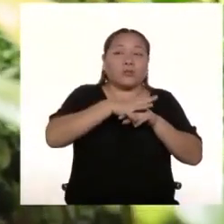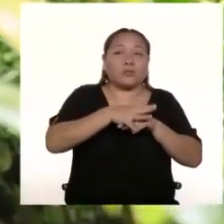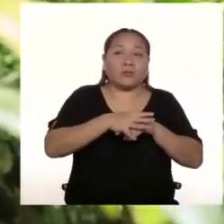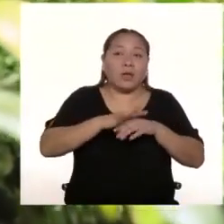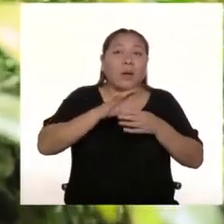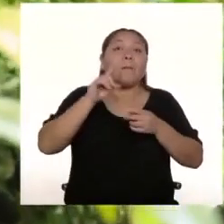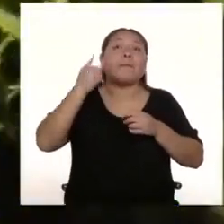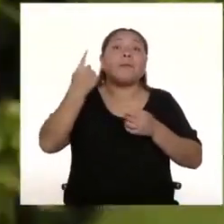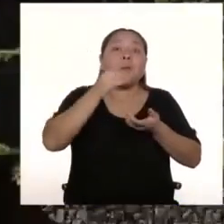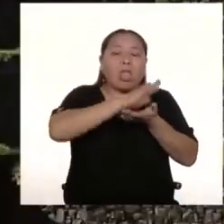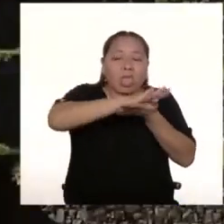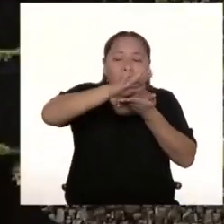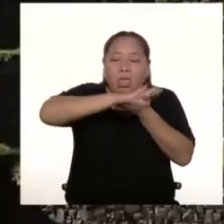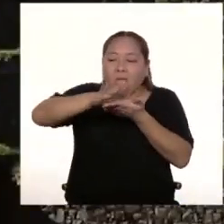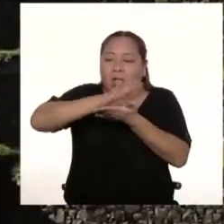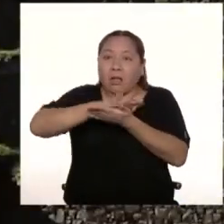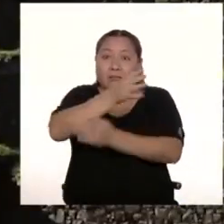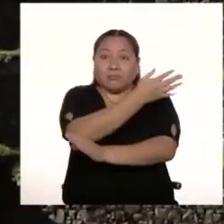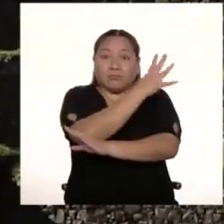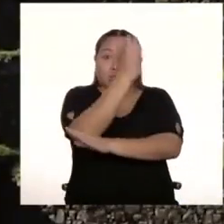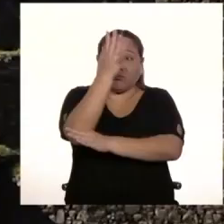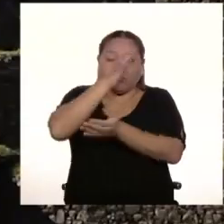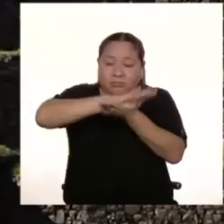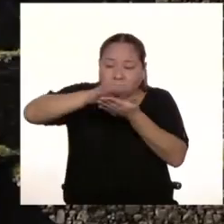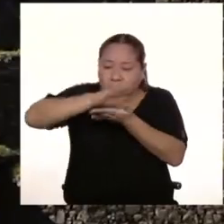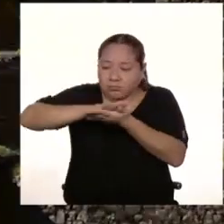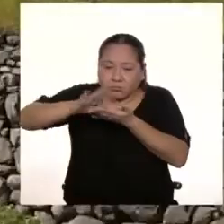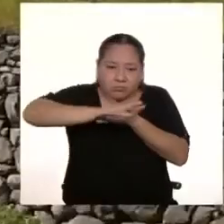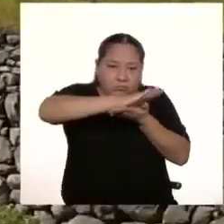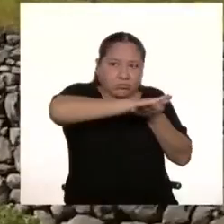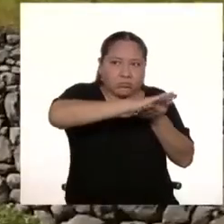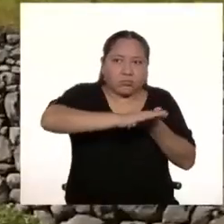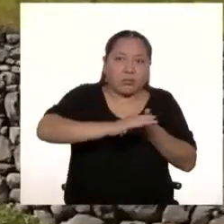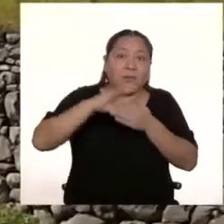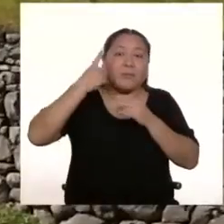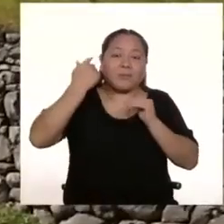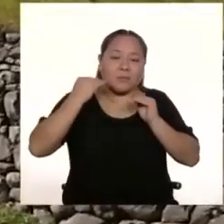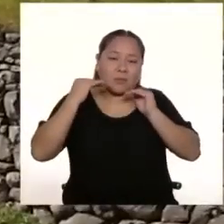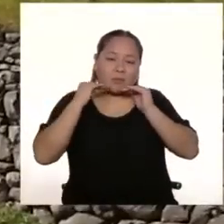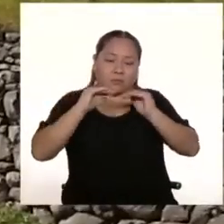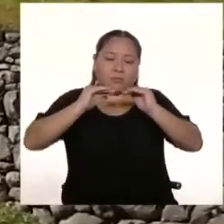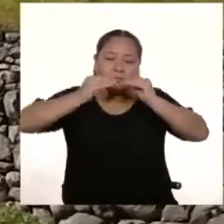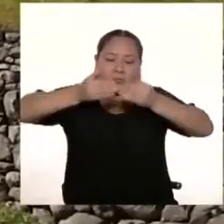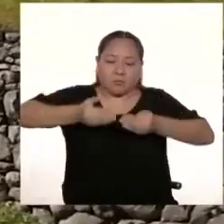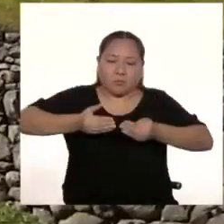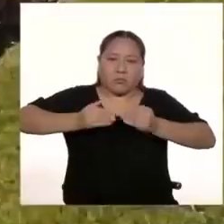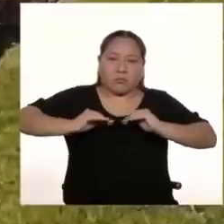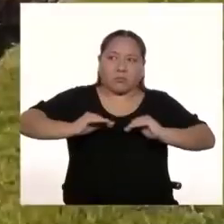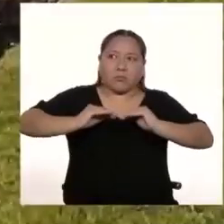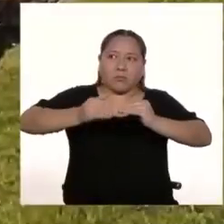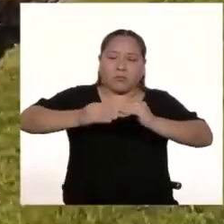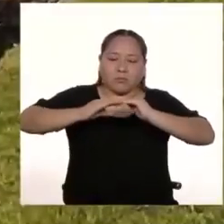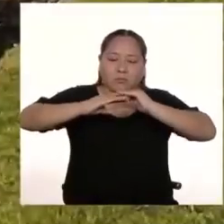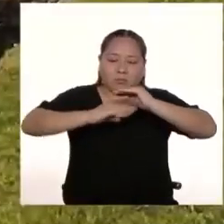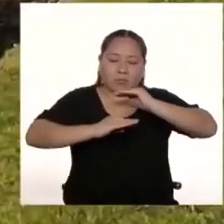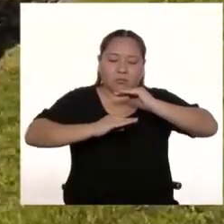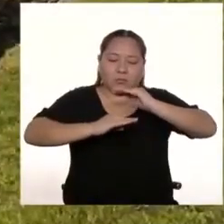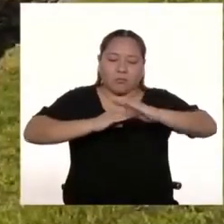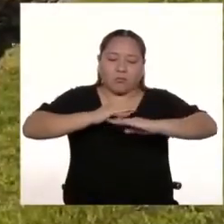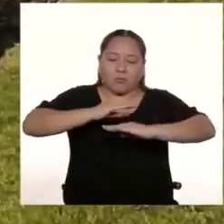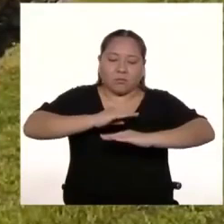ciudad construyendo un vasto sistema de terrazas que sirven para filtrar el agua de las lluvias torrenciales que afectan la